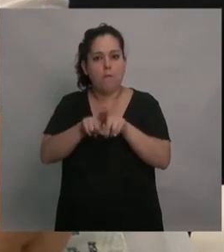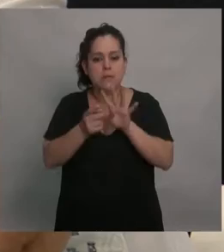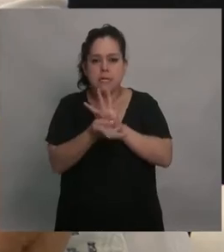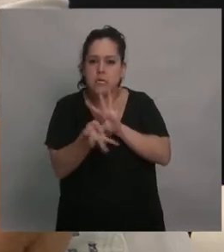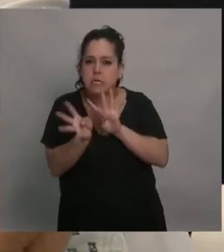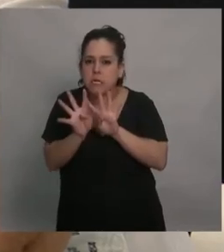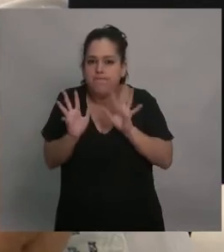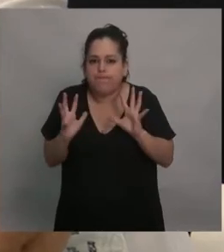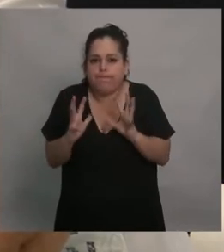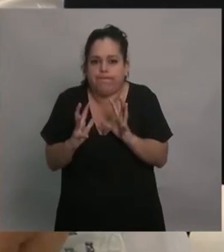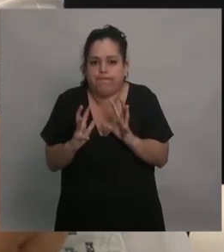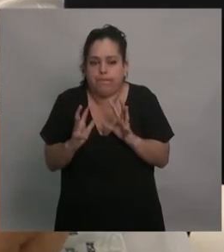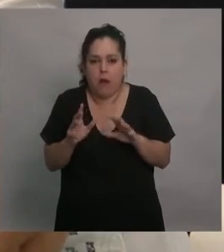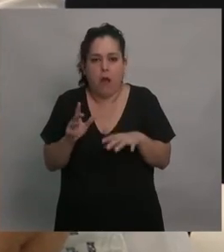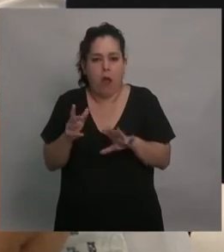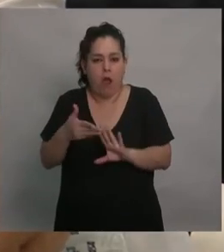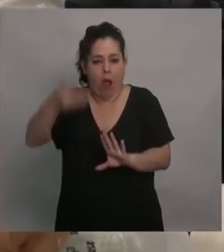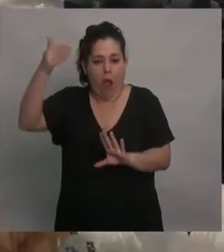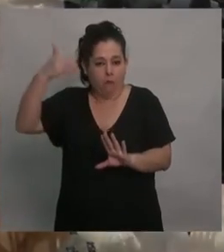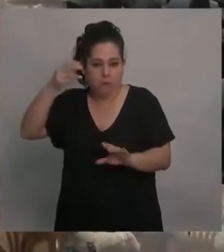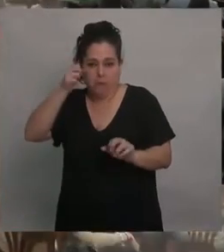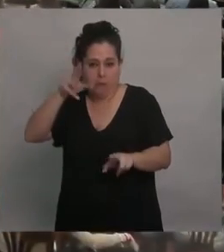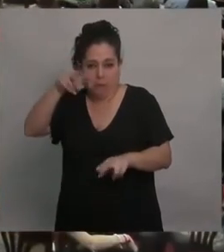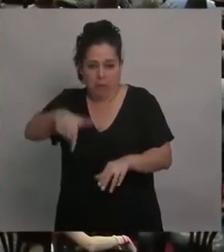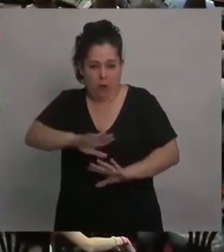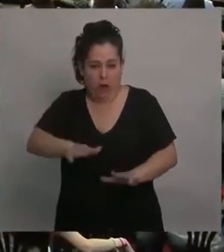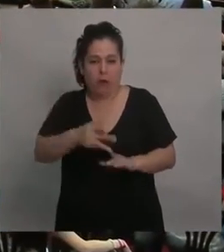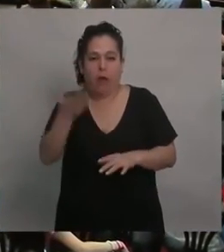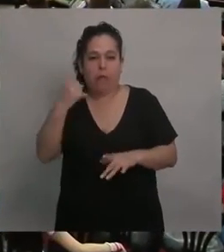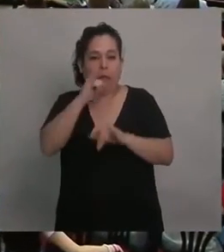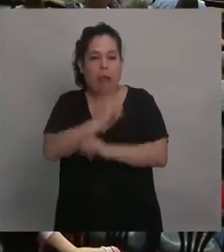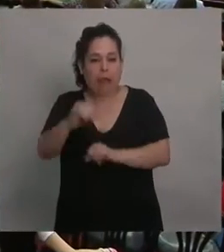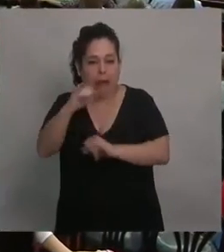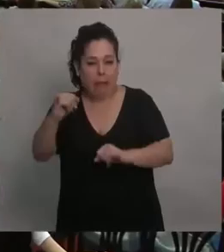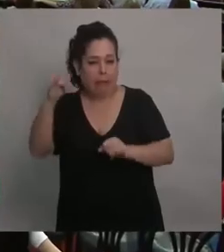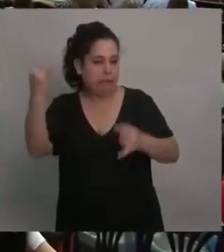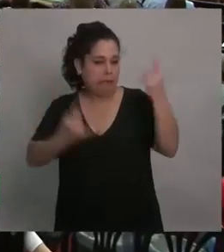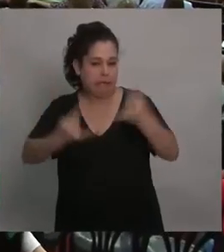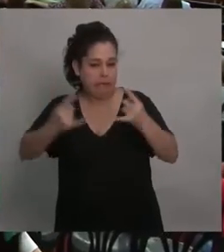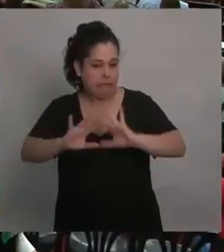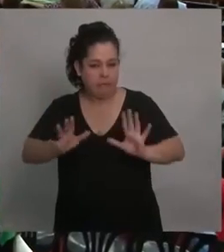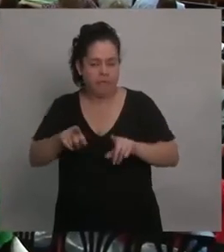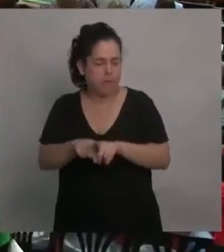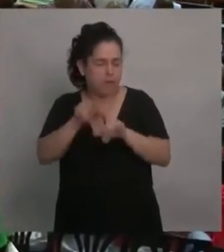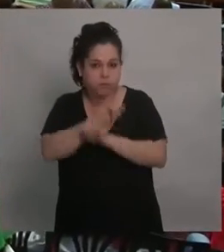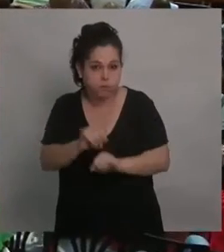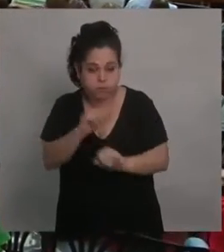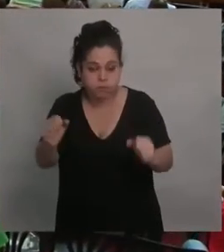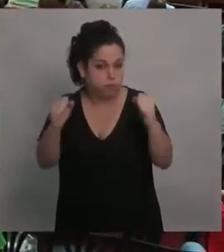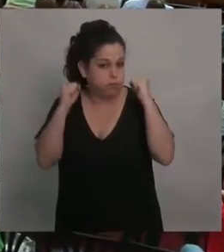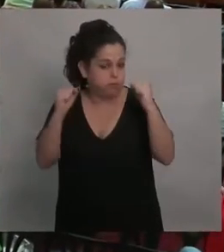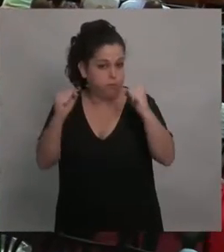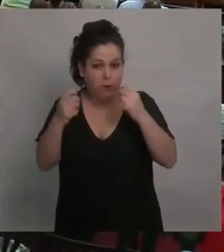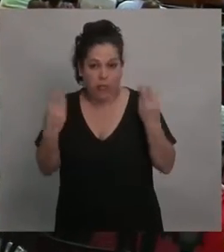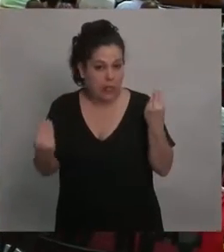sigue ahora, pero en aquellos momentos crudamente, por una campaña mediática extraordinariamente fuerte, por